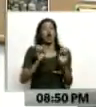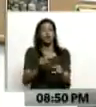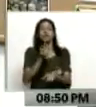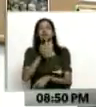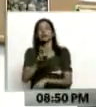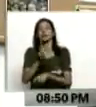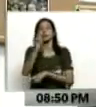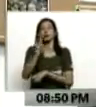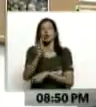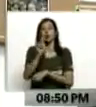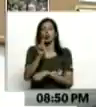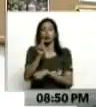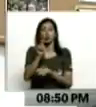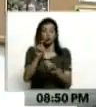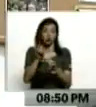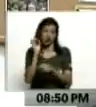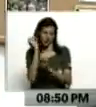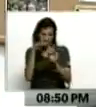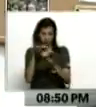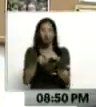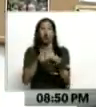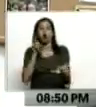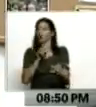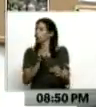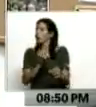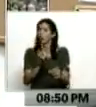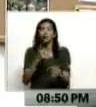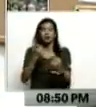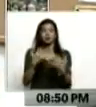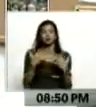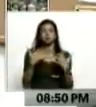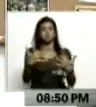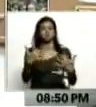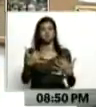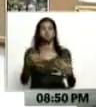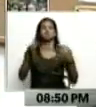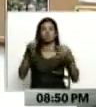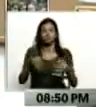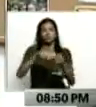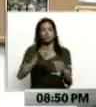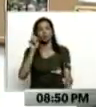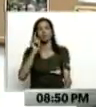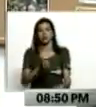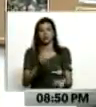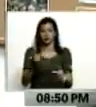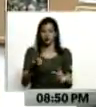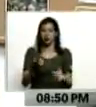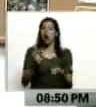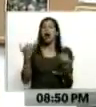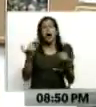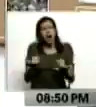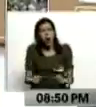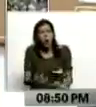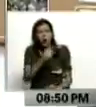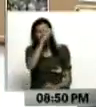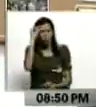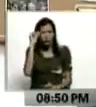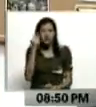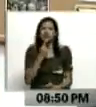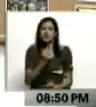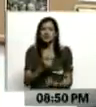están desincorporado No papito Eso no es así entonces él le jugó a Julio bor Y ahora resulta que Julio borg está